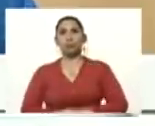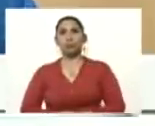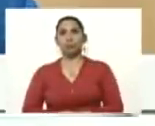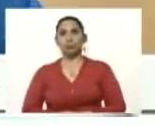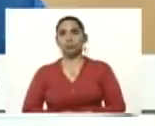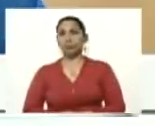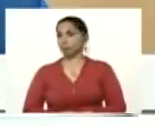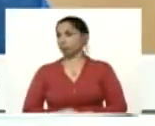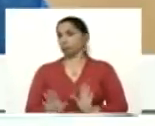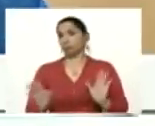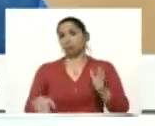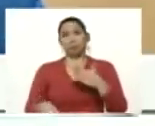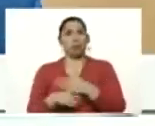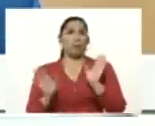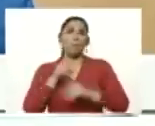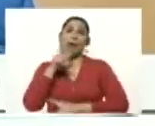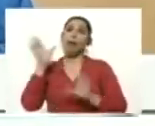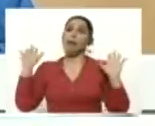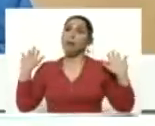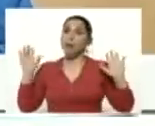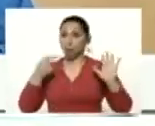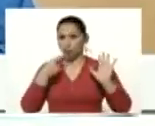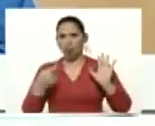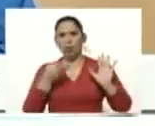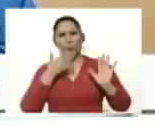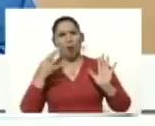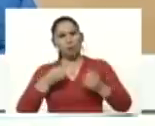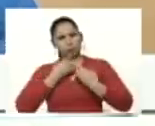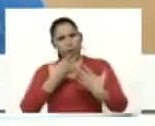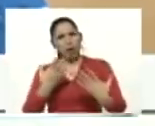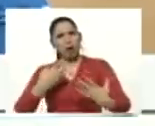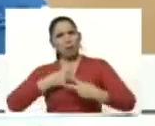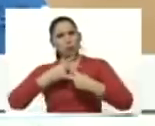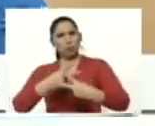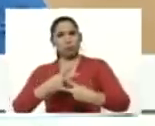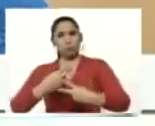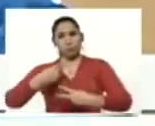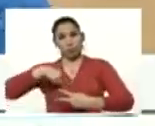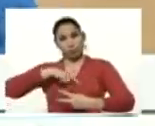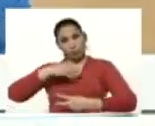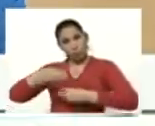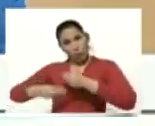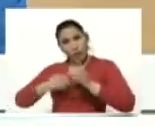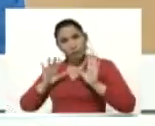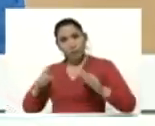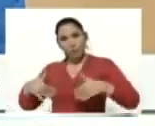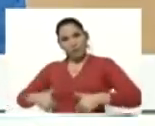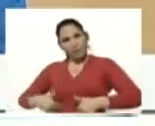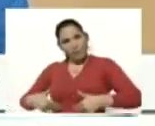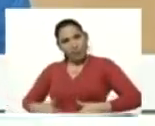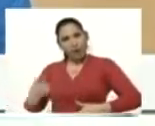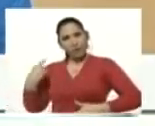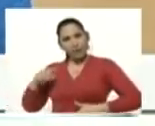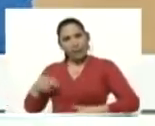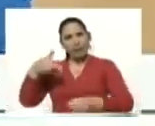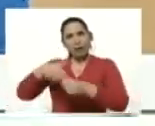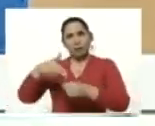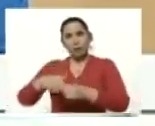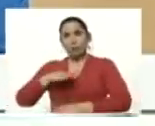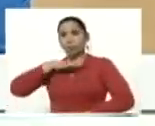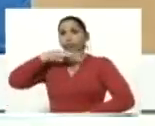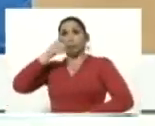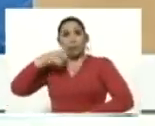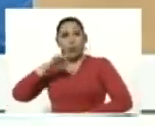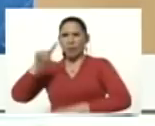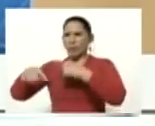va a ir muy mal. Yo digo, con buena voluntad, si nosotros hacemos el esfuerzo por tenerle la gasolina al pueblo después